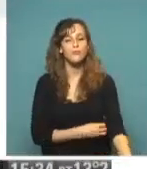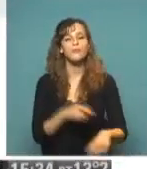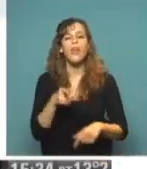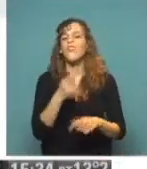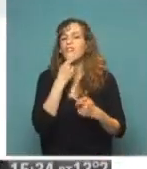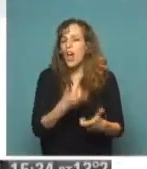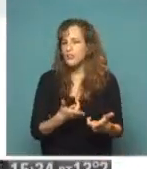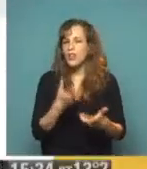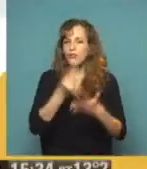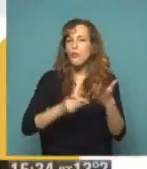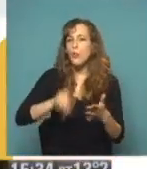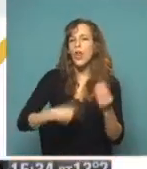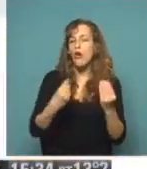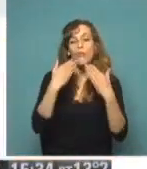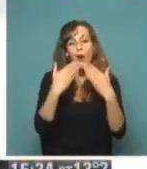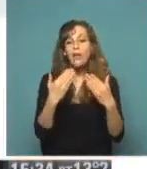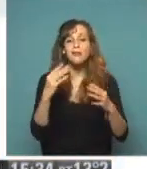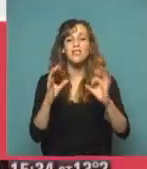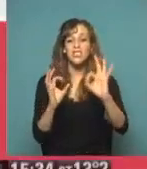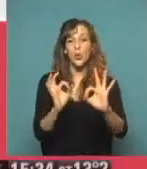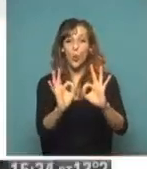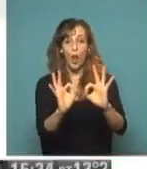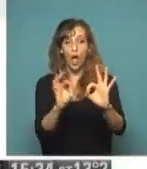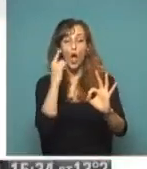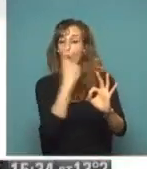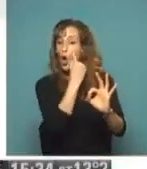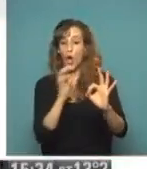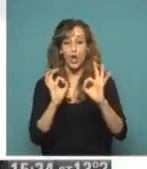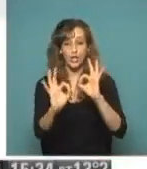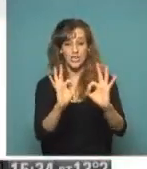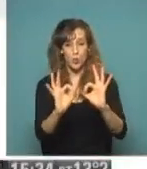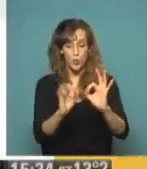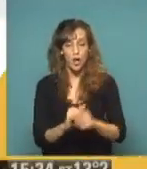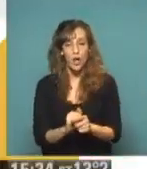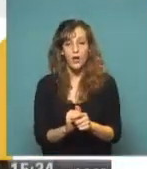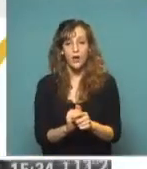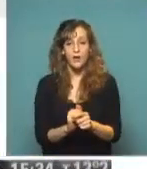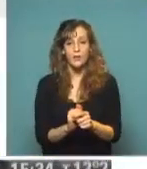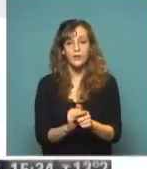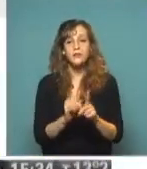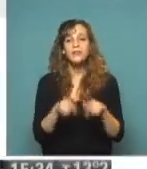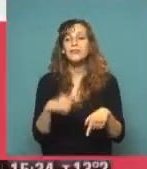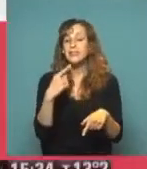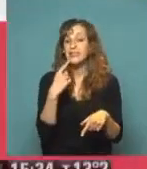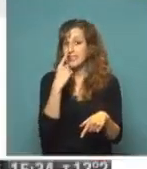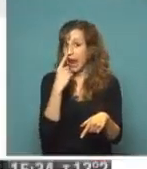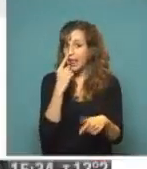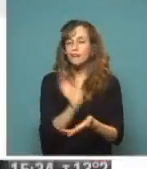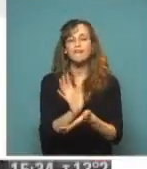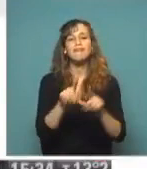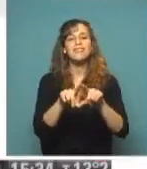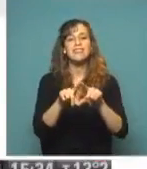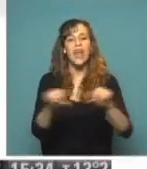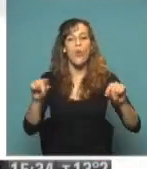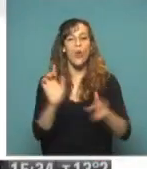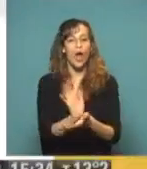simples. Círculo para el ojo. Sí. Círculo para el otro ojo y un triangulito para la nariz. Si quieren, anímense a hacer otra nariz.